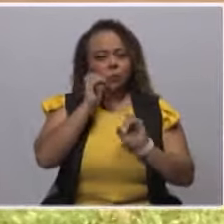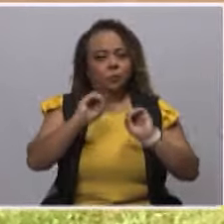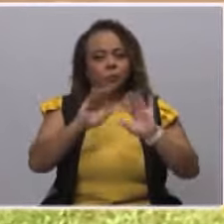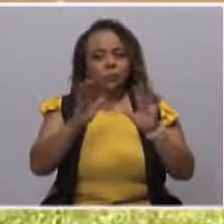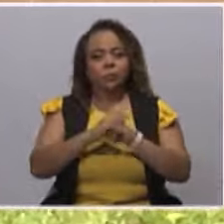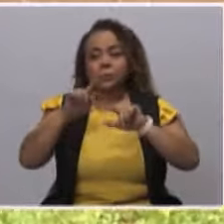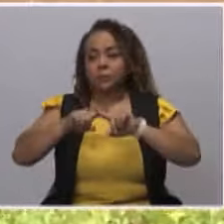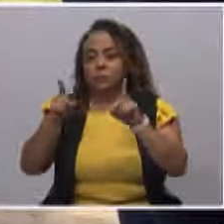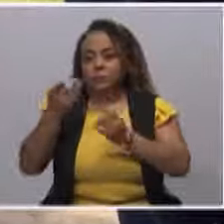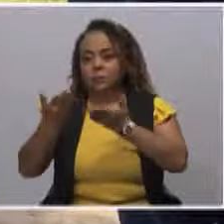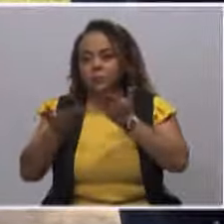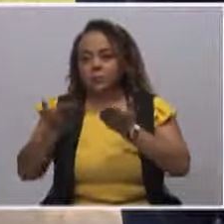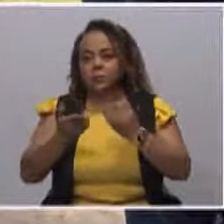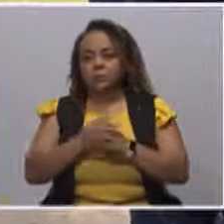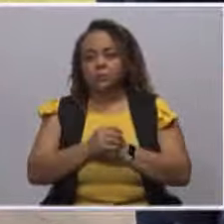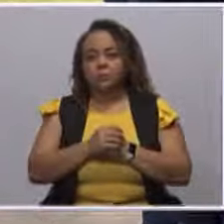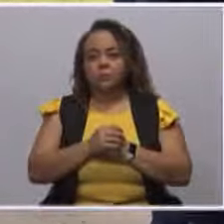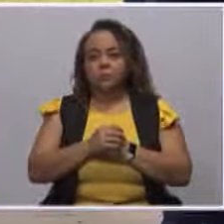por